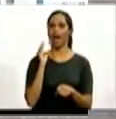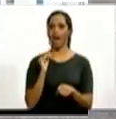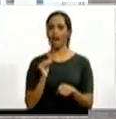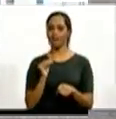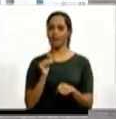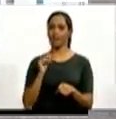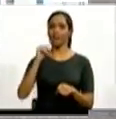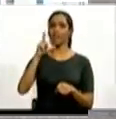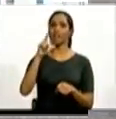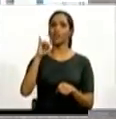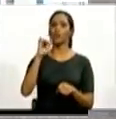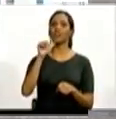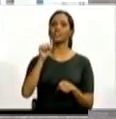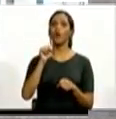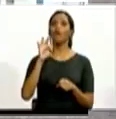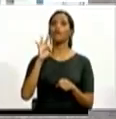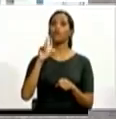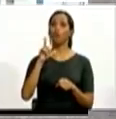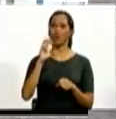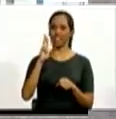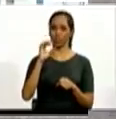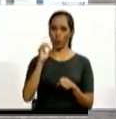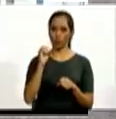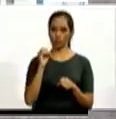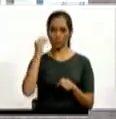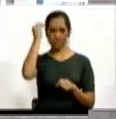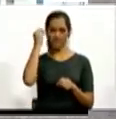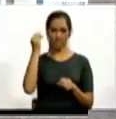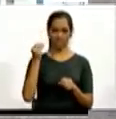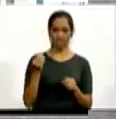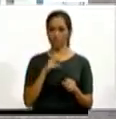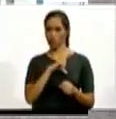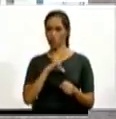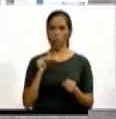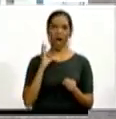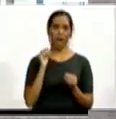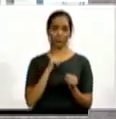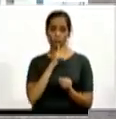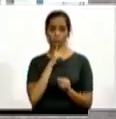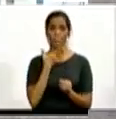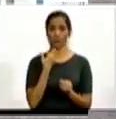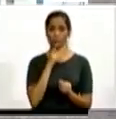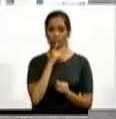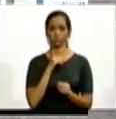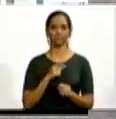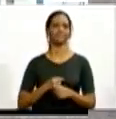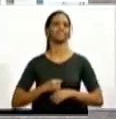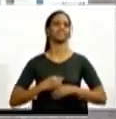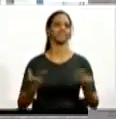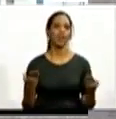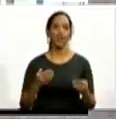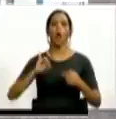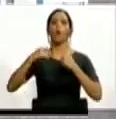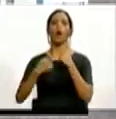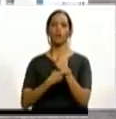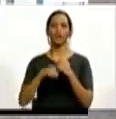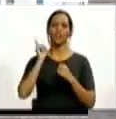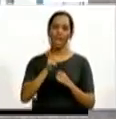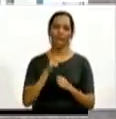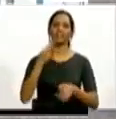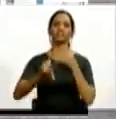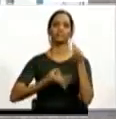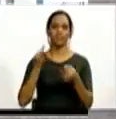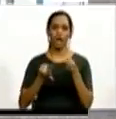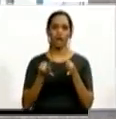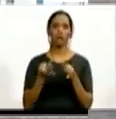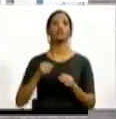pretende, entre otras personas, que uno no hable de esto. Lo mínimo que uno espera es que Juan Guaidó dé una rueda de prensa y diga,